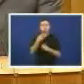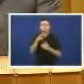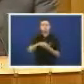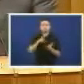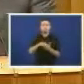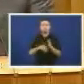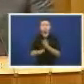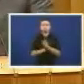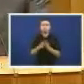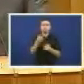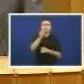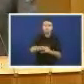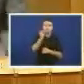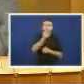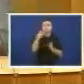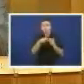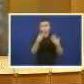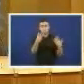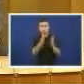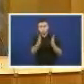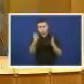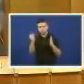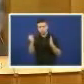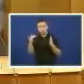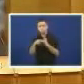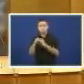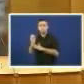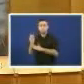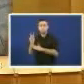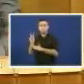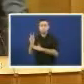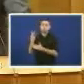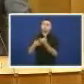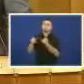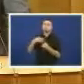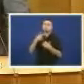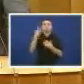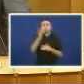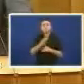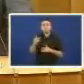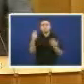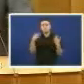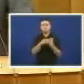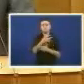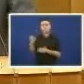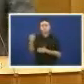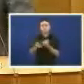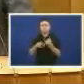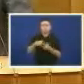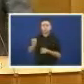2008-2013 prevemos que se sumarán un total de 7.500 explotacións a que se destinará un